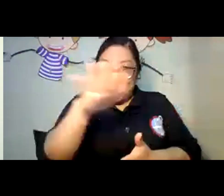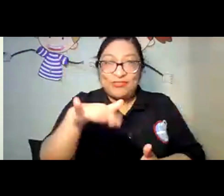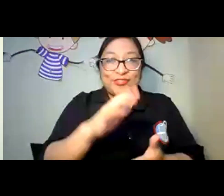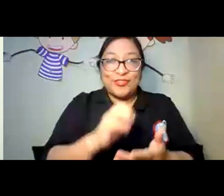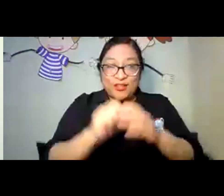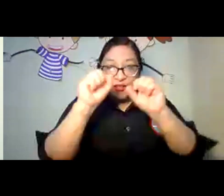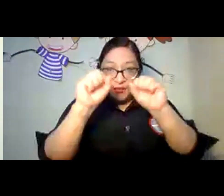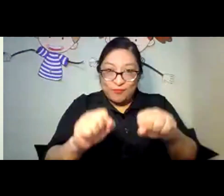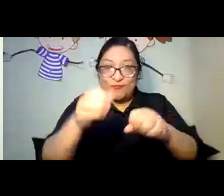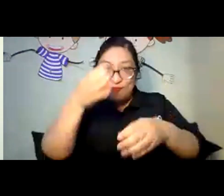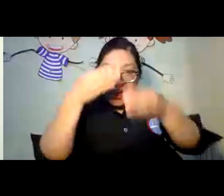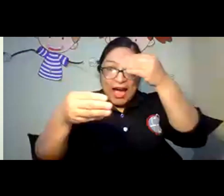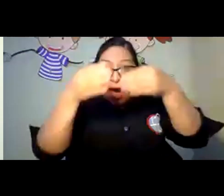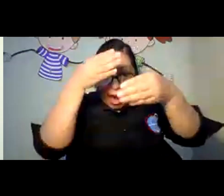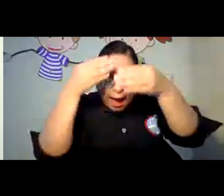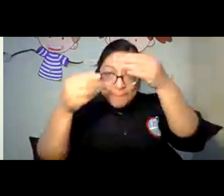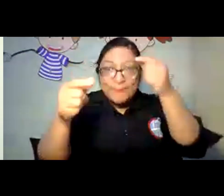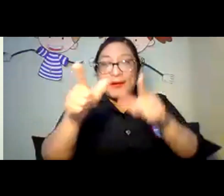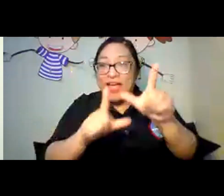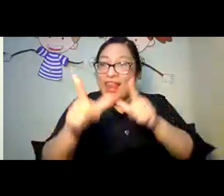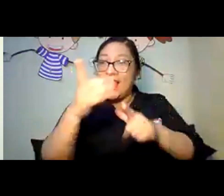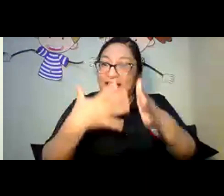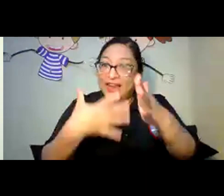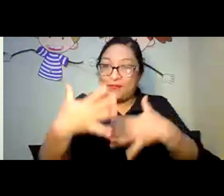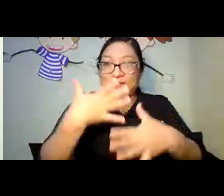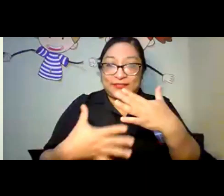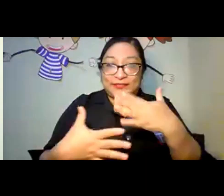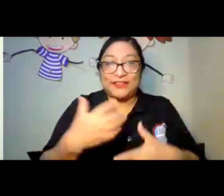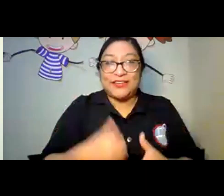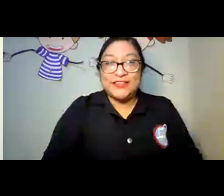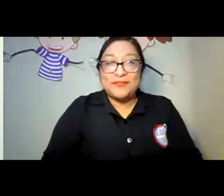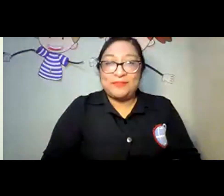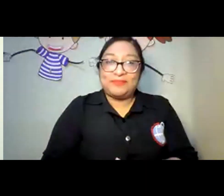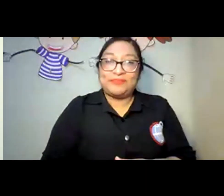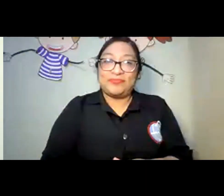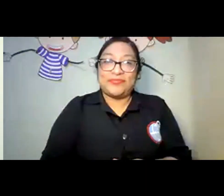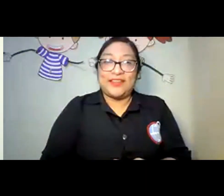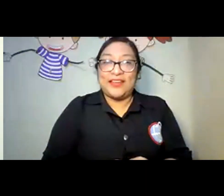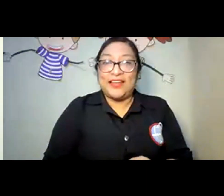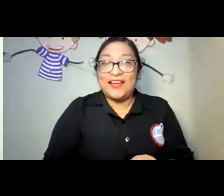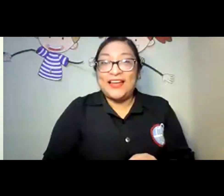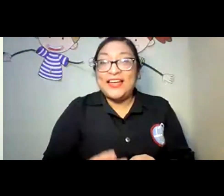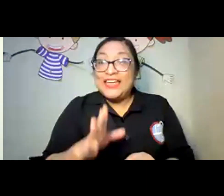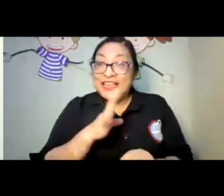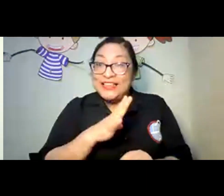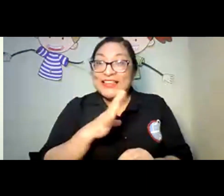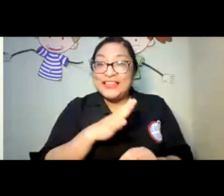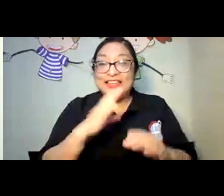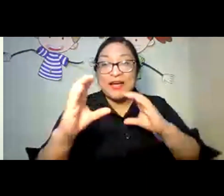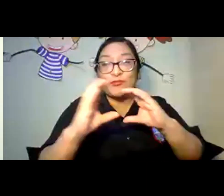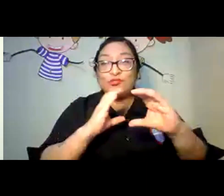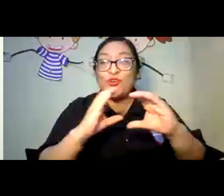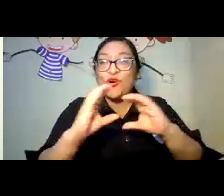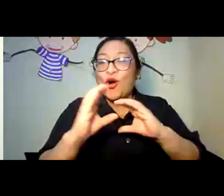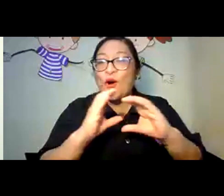podamos poco a poco ir aprendiendo sobre lengua de señas y tengamos una comunicación efectiva